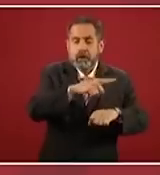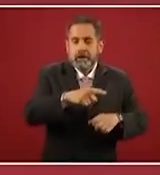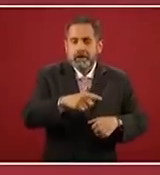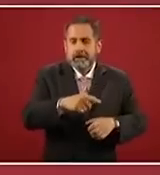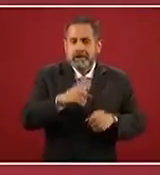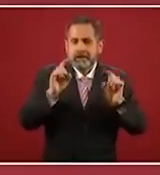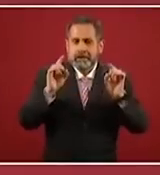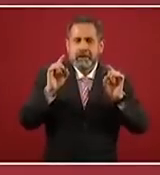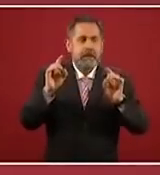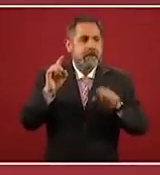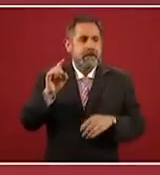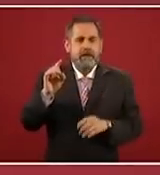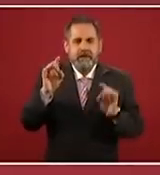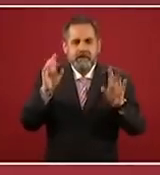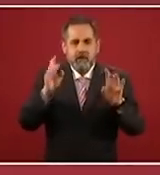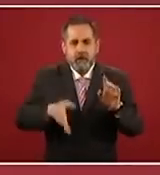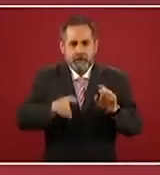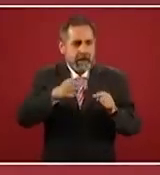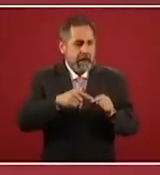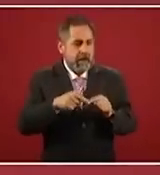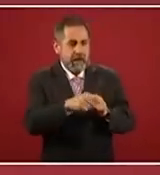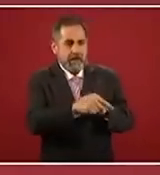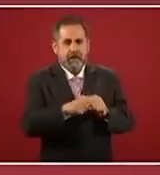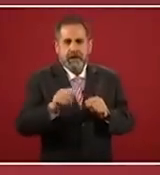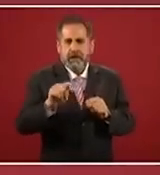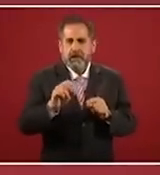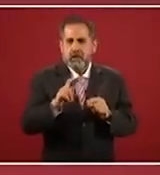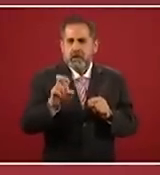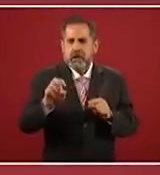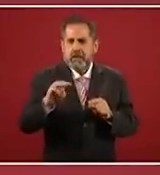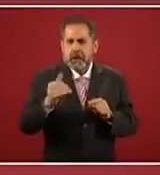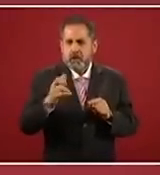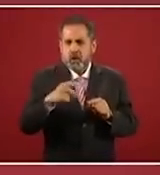México, que era la torre más alta